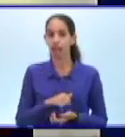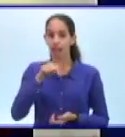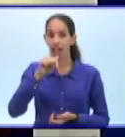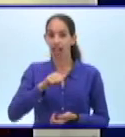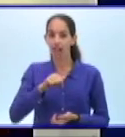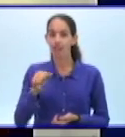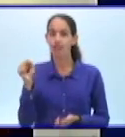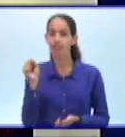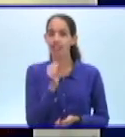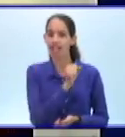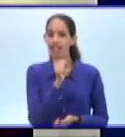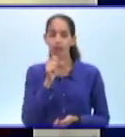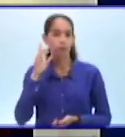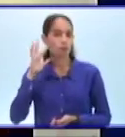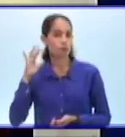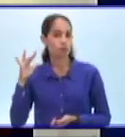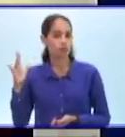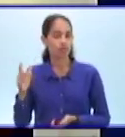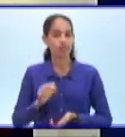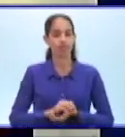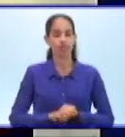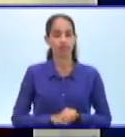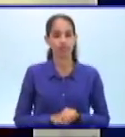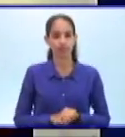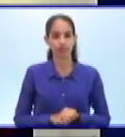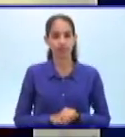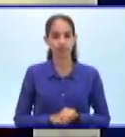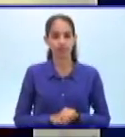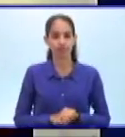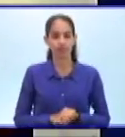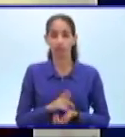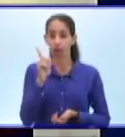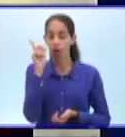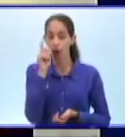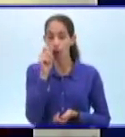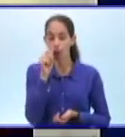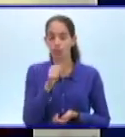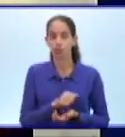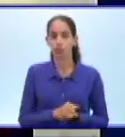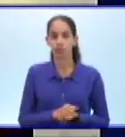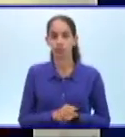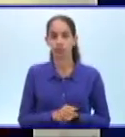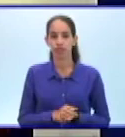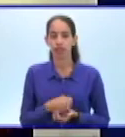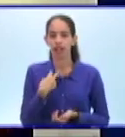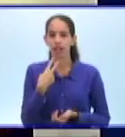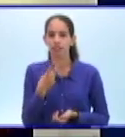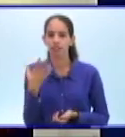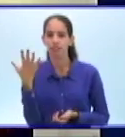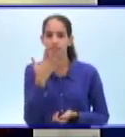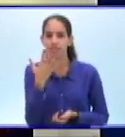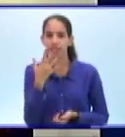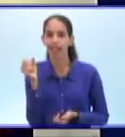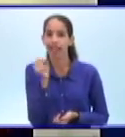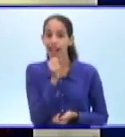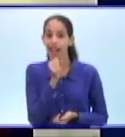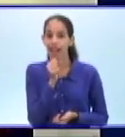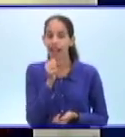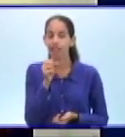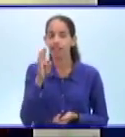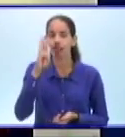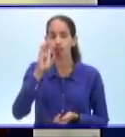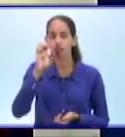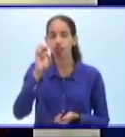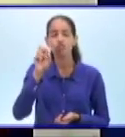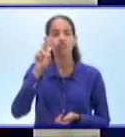canción musicalizada por Amaury Pérez en la voz de Buena Fe y con